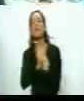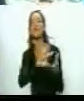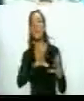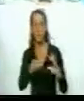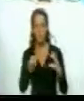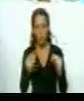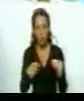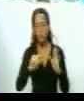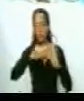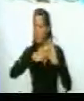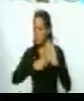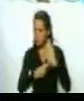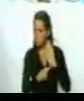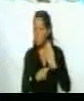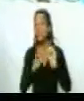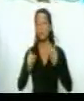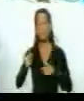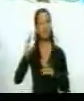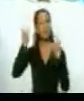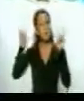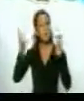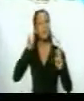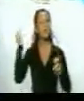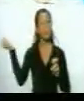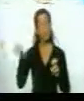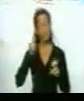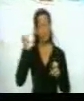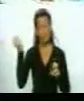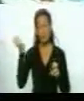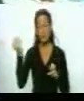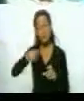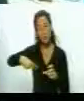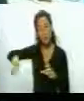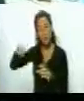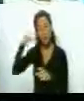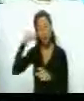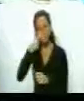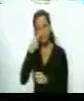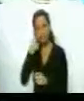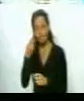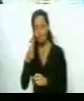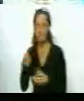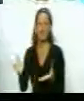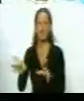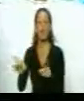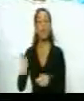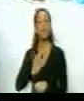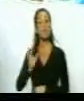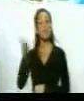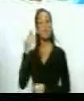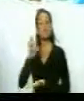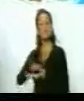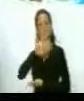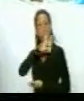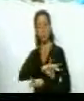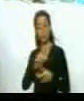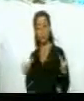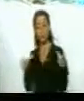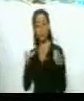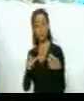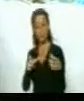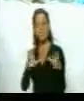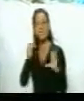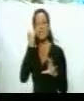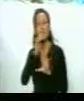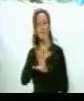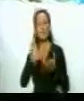Hay un tema importante que nosotros estamos, bueno, producto de la paritaria del año pasado ya se discutió el concurso de ascenso,